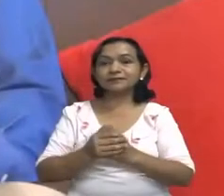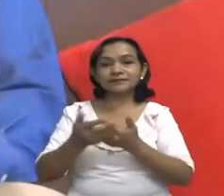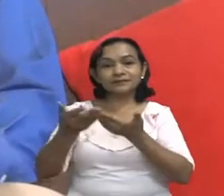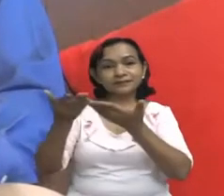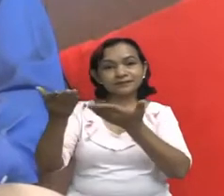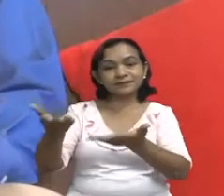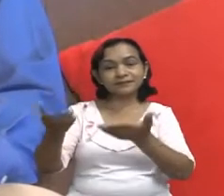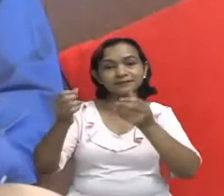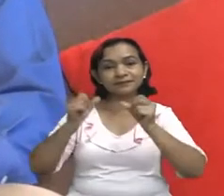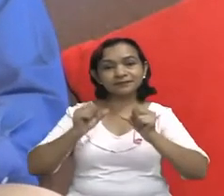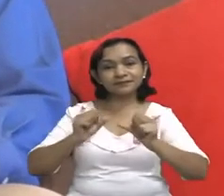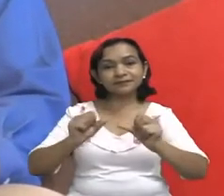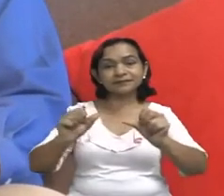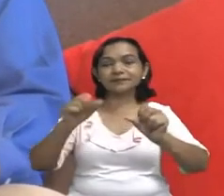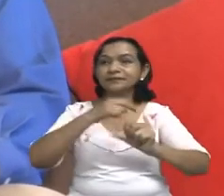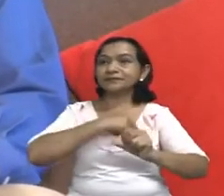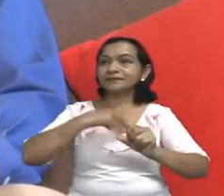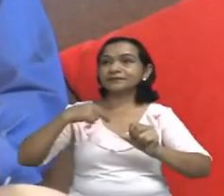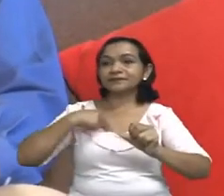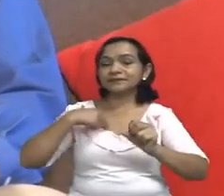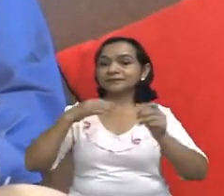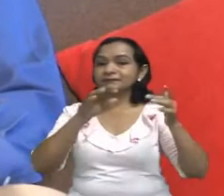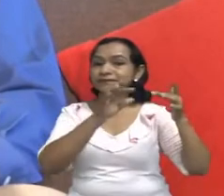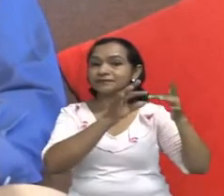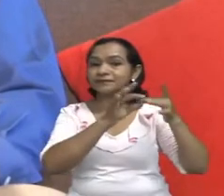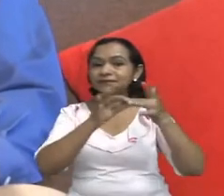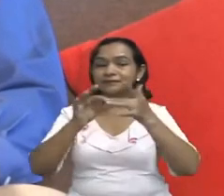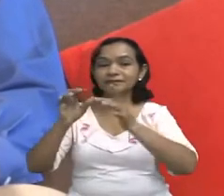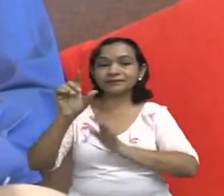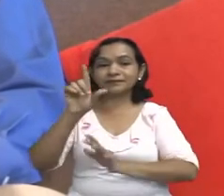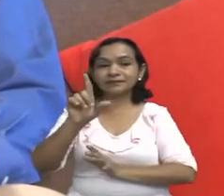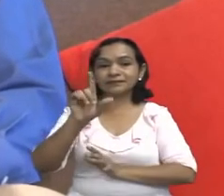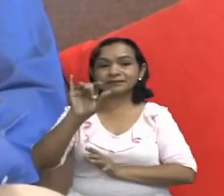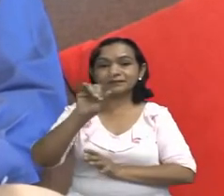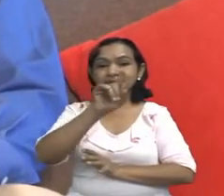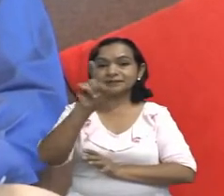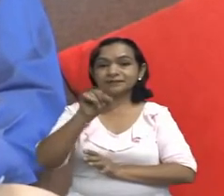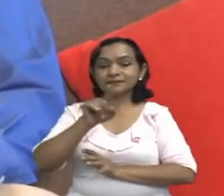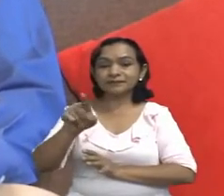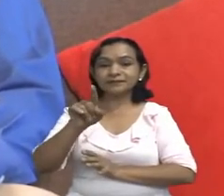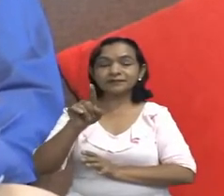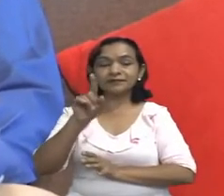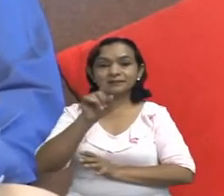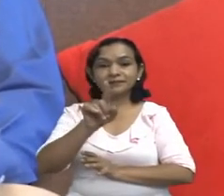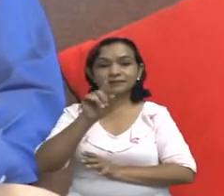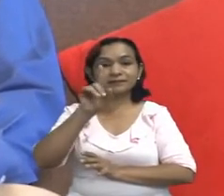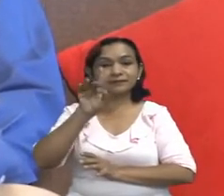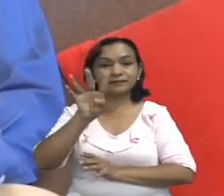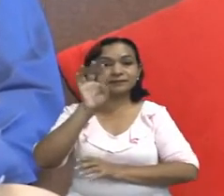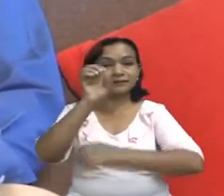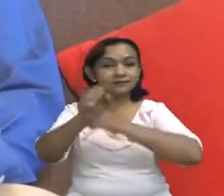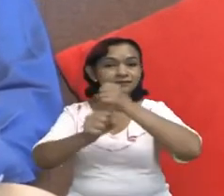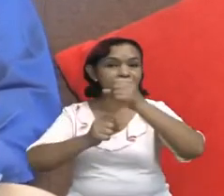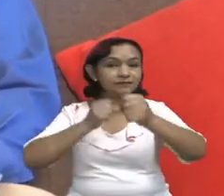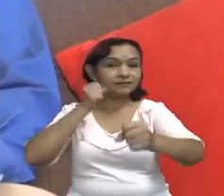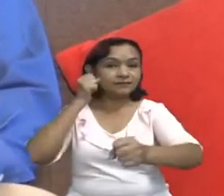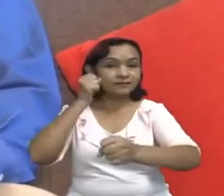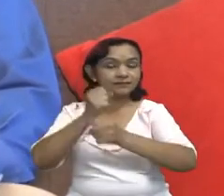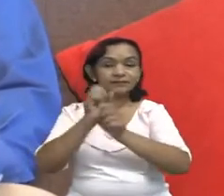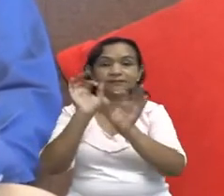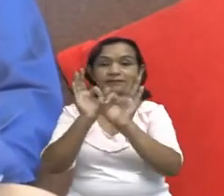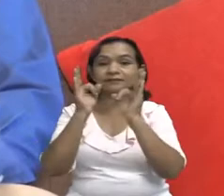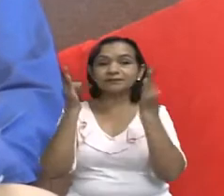a continuación con un reportaje especial preparado por la compañera Liz, en el que recoge estos 14 años de servicio a las